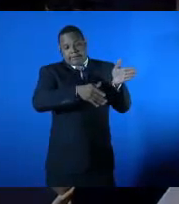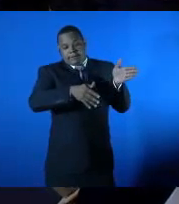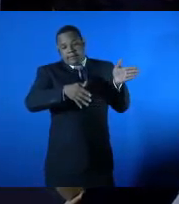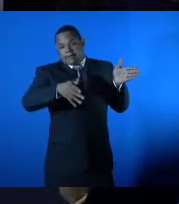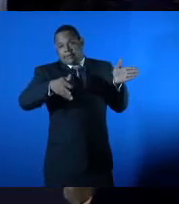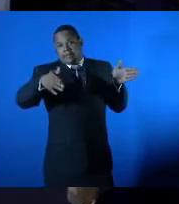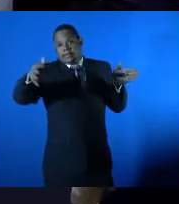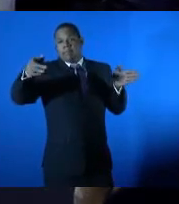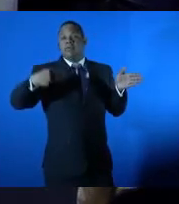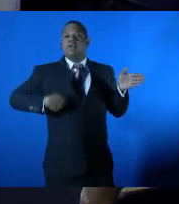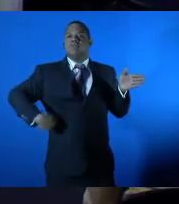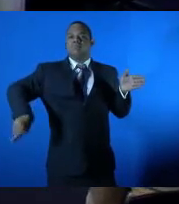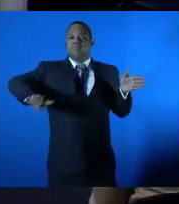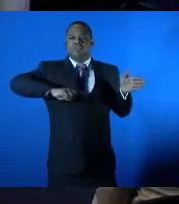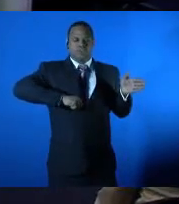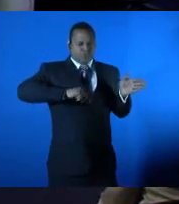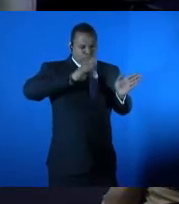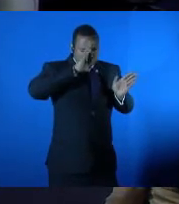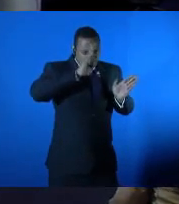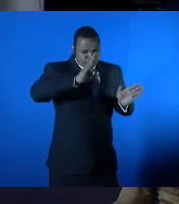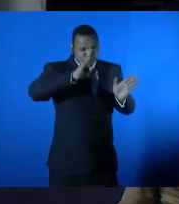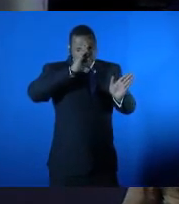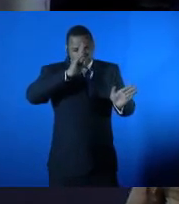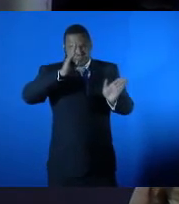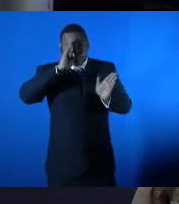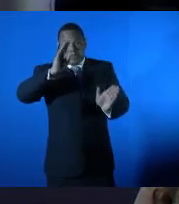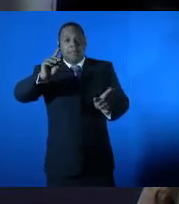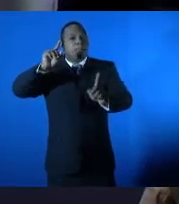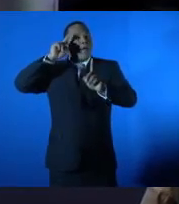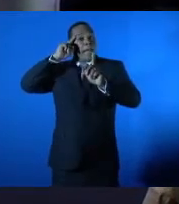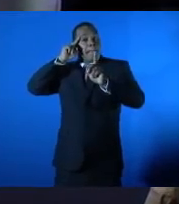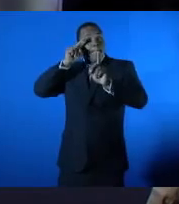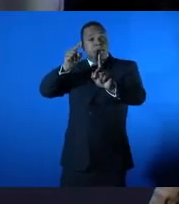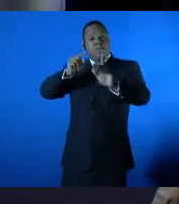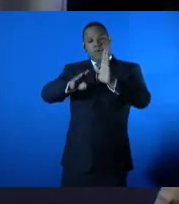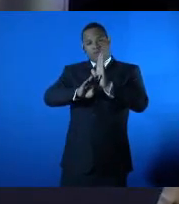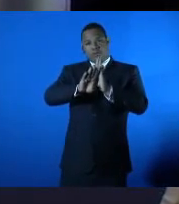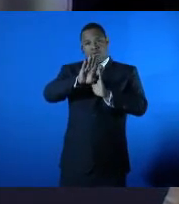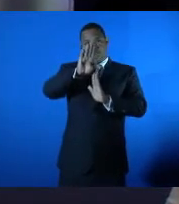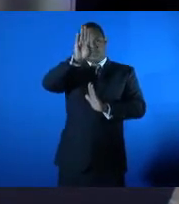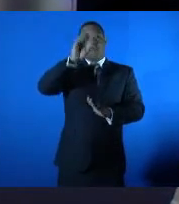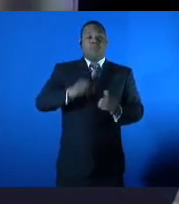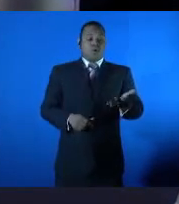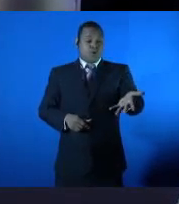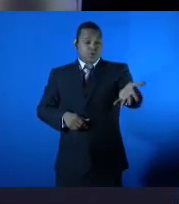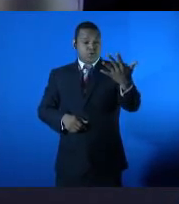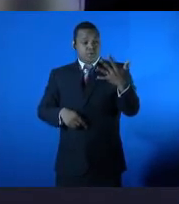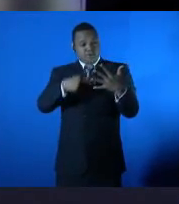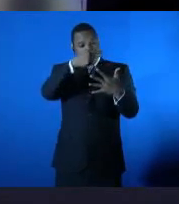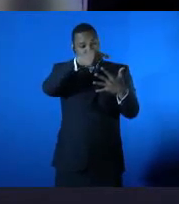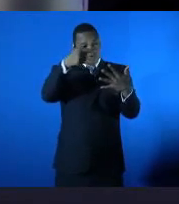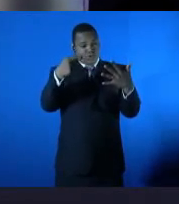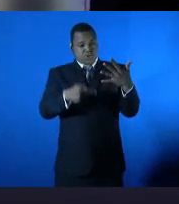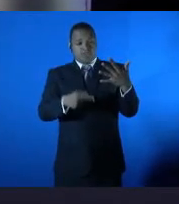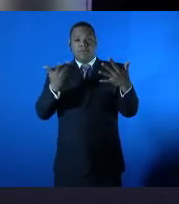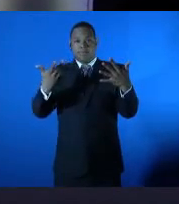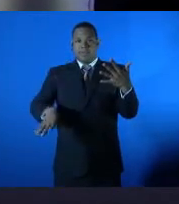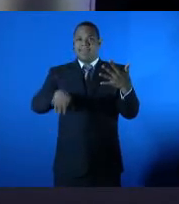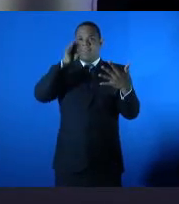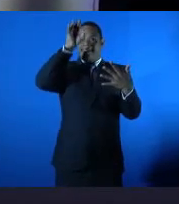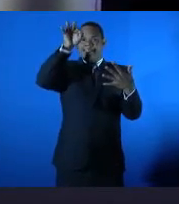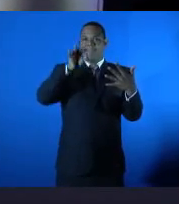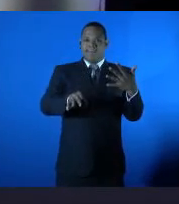el progreso en las áreas que se han definido como los pilares principales de nuestro proceso de